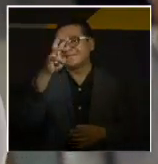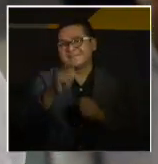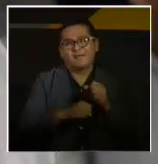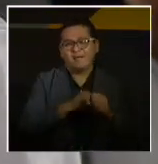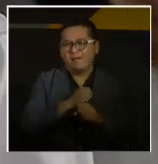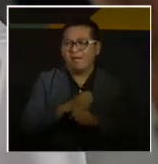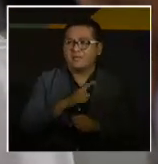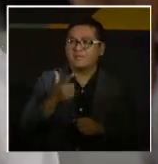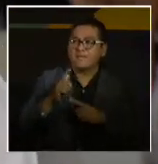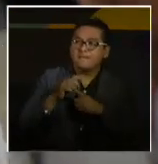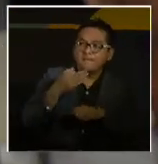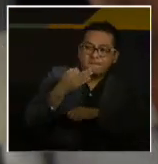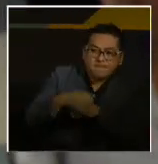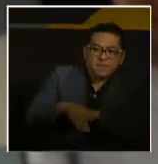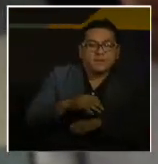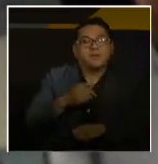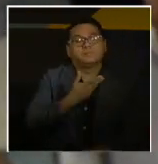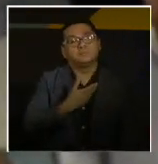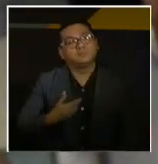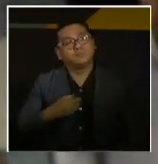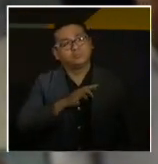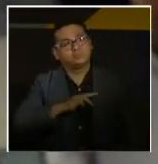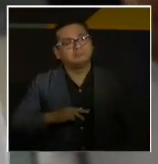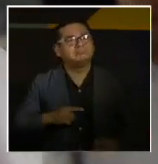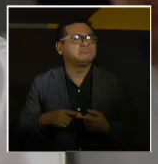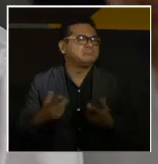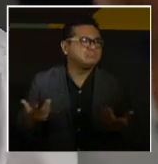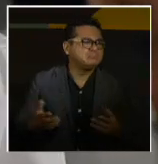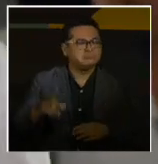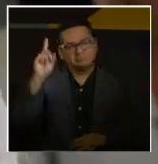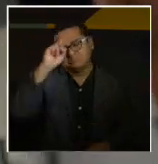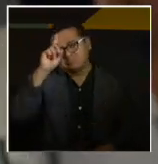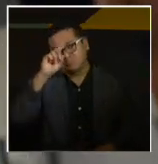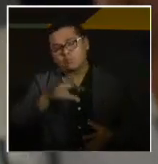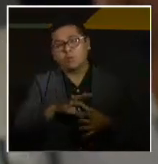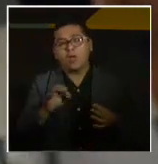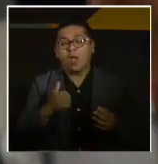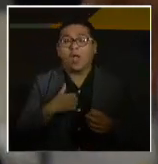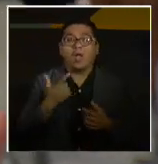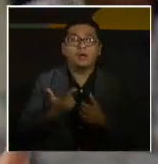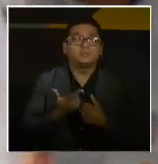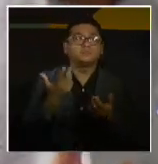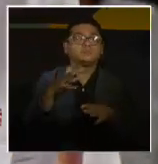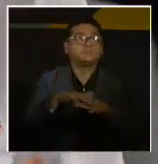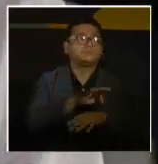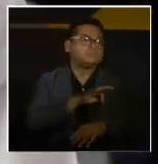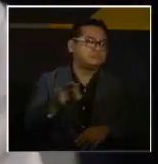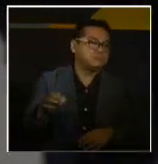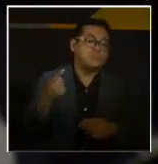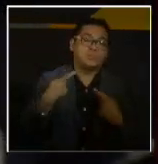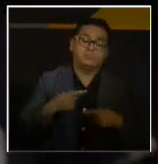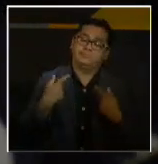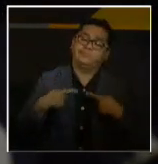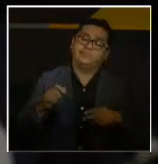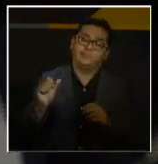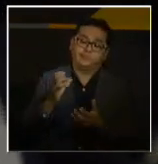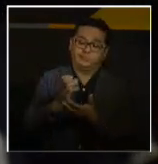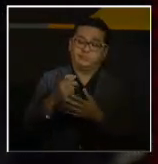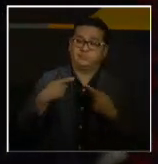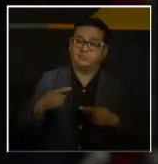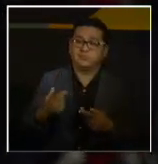años mientras fui presidente municipal. ¿En qué consiste este consejo? Pues es un consejo que está integrado por mayoría de